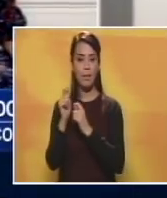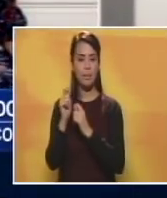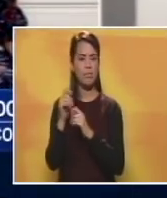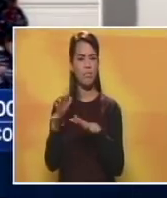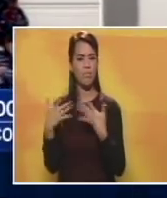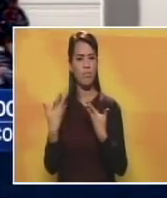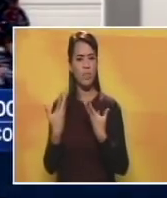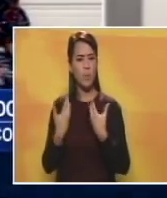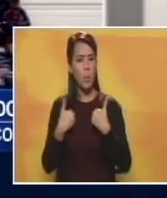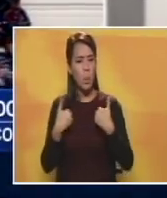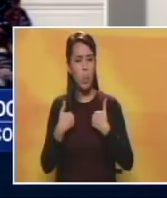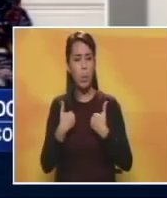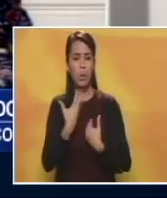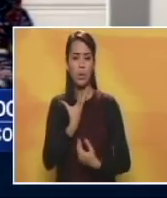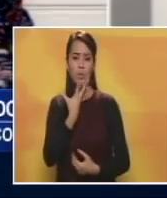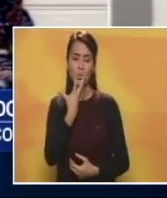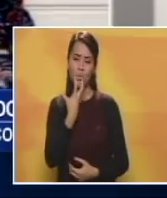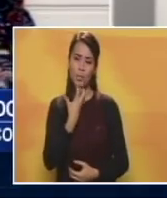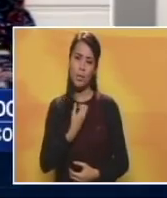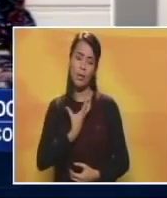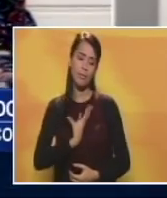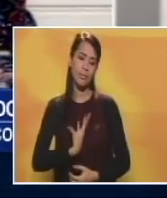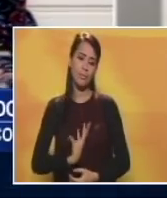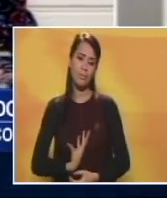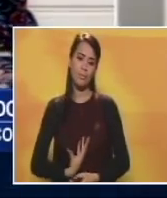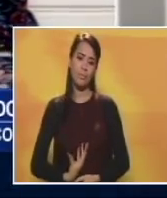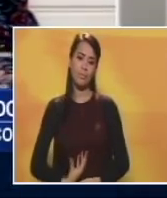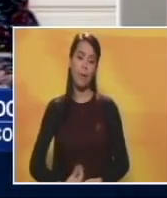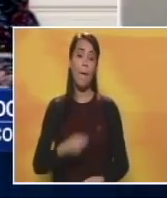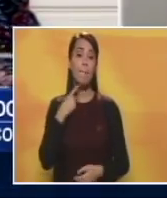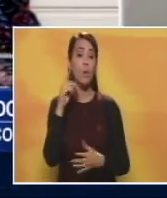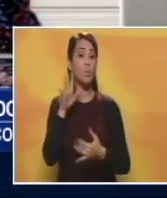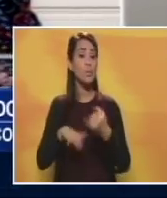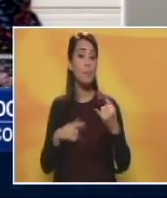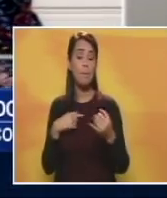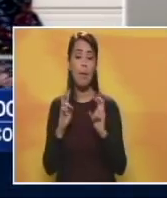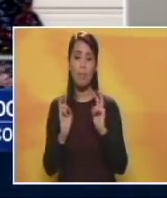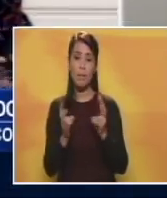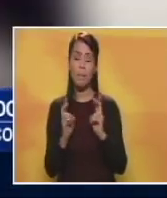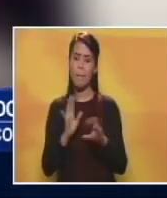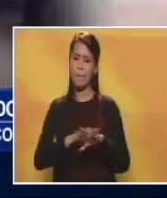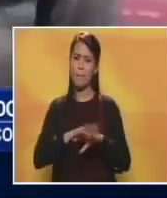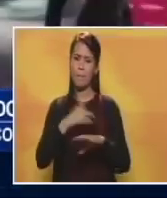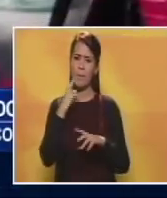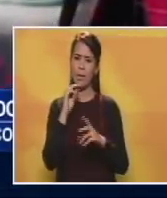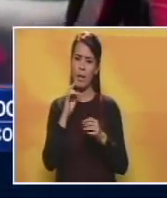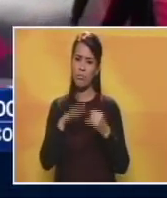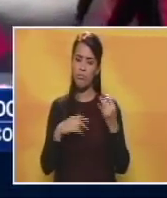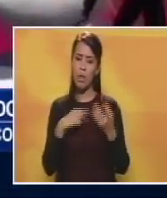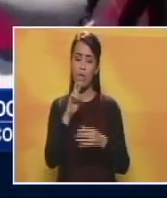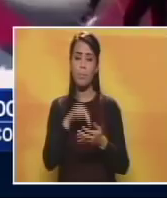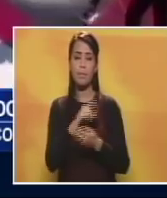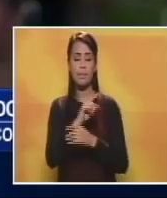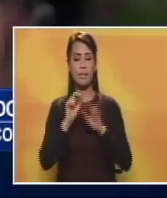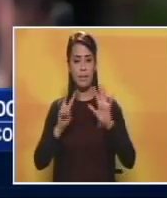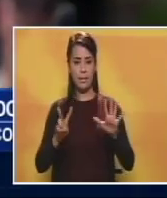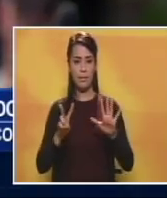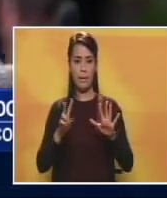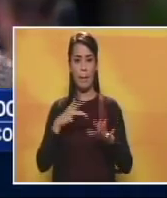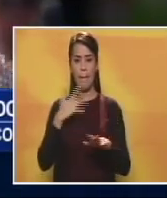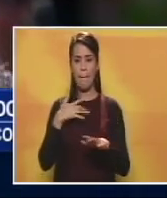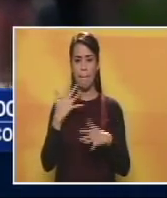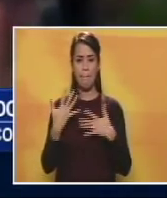que sufrió un ataque de depresión por su última producción. Carey confesó que después del lanzamiento de Witness en el 2017, se